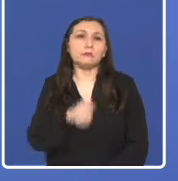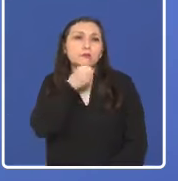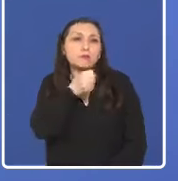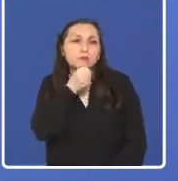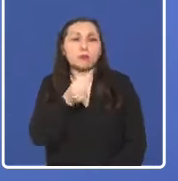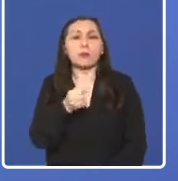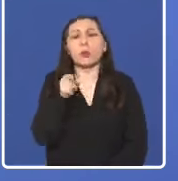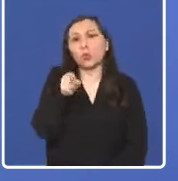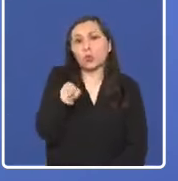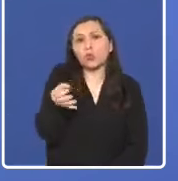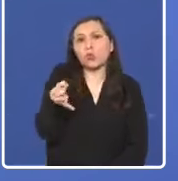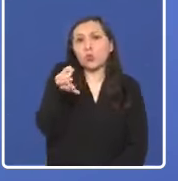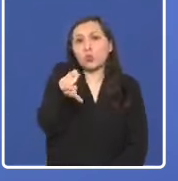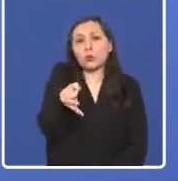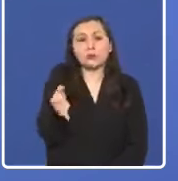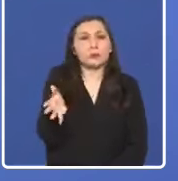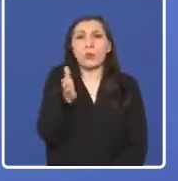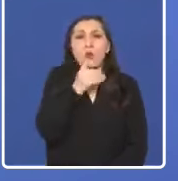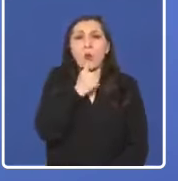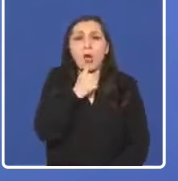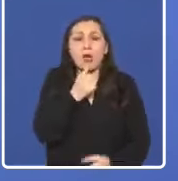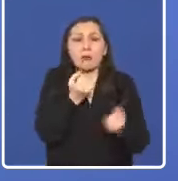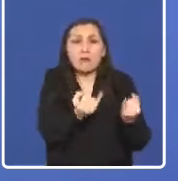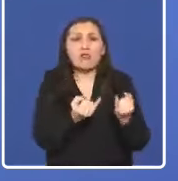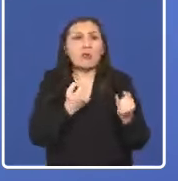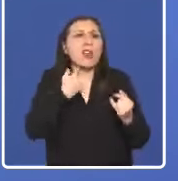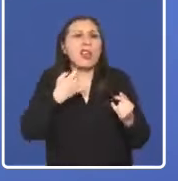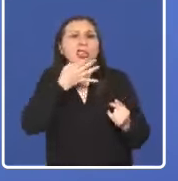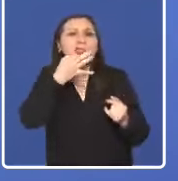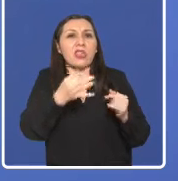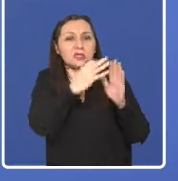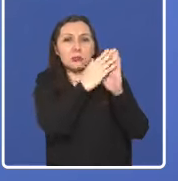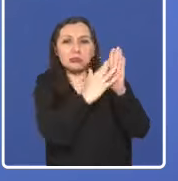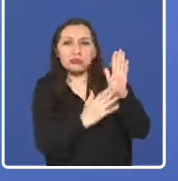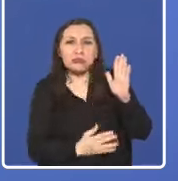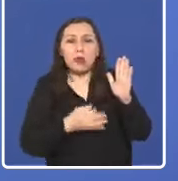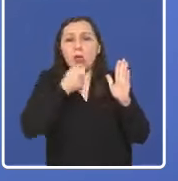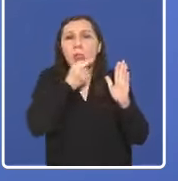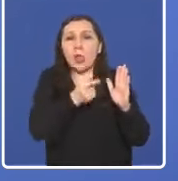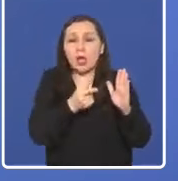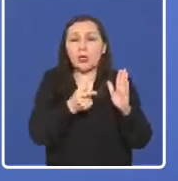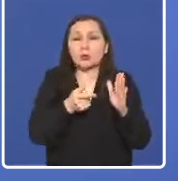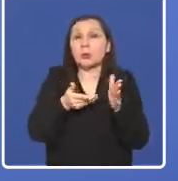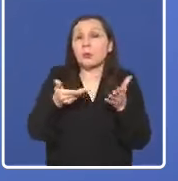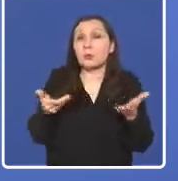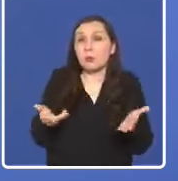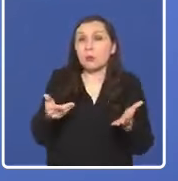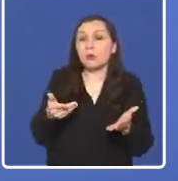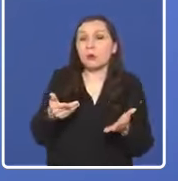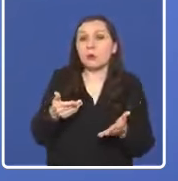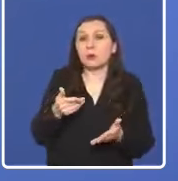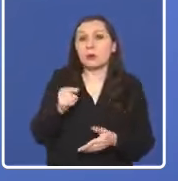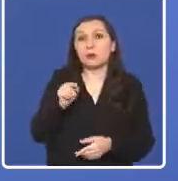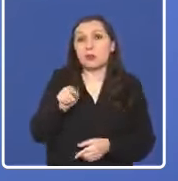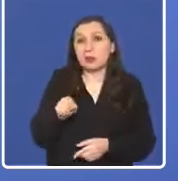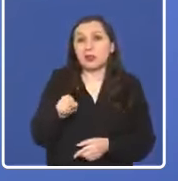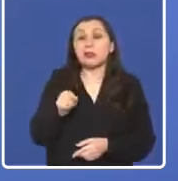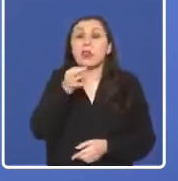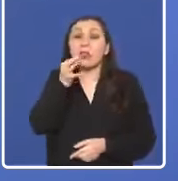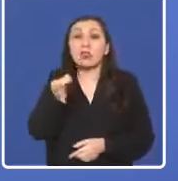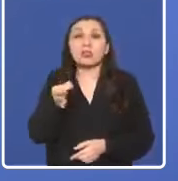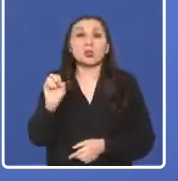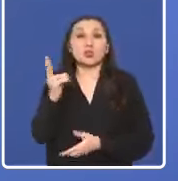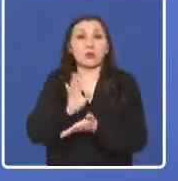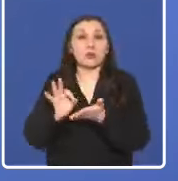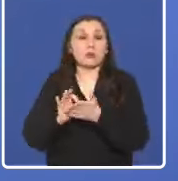En particular, usted señala que al no tener los detalles, ¿no?, del contenido de esta denuncia, es finalmente, y le pregunto, lo que hace que el subsecretario